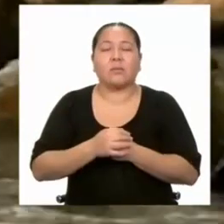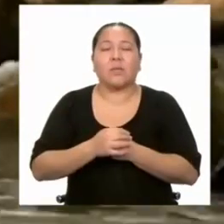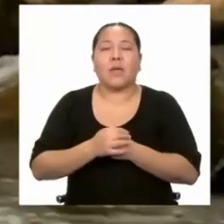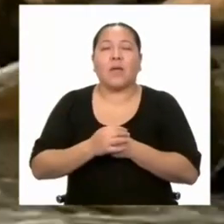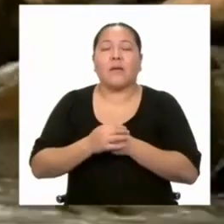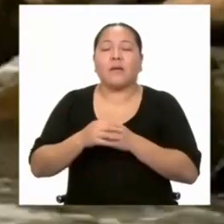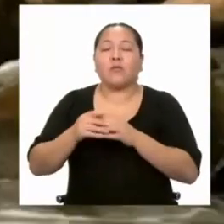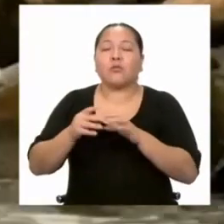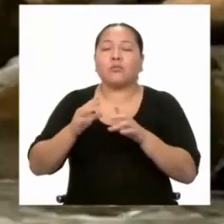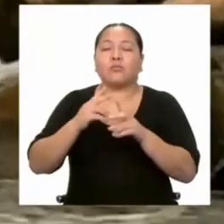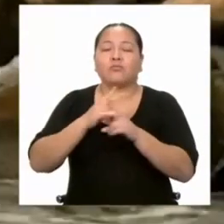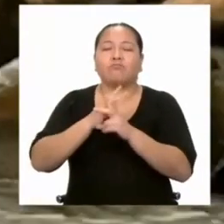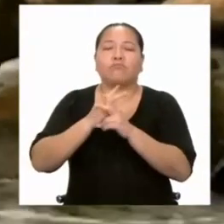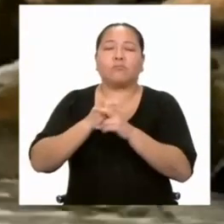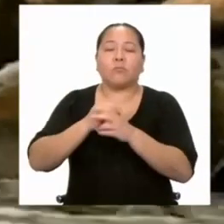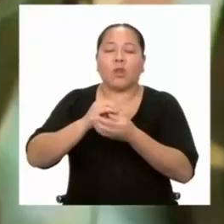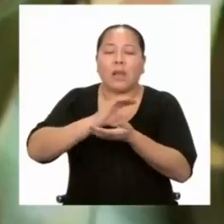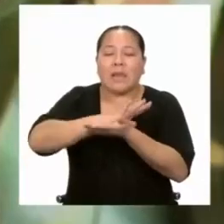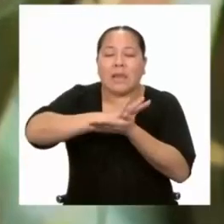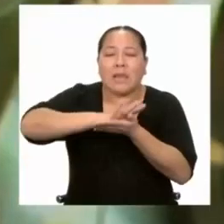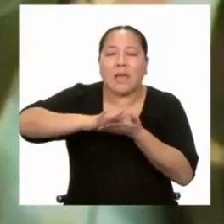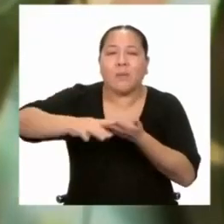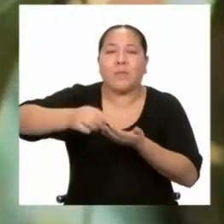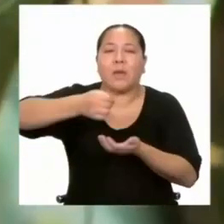el agua,